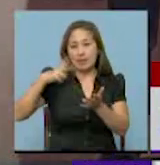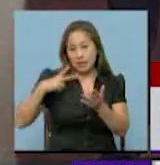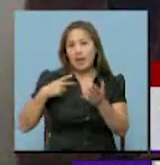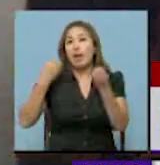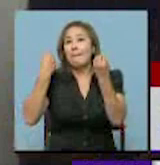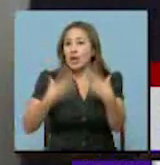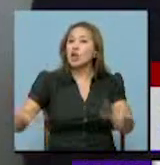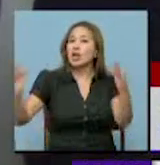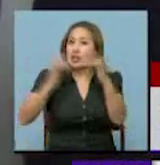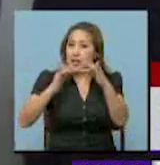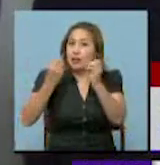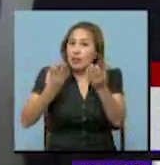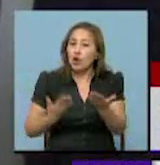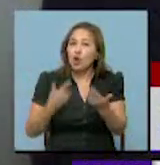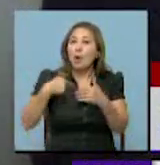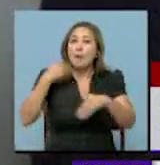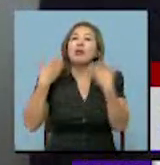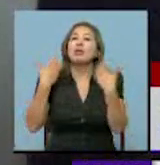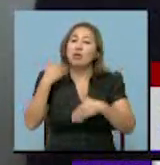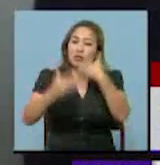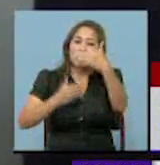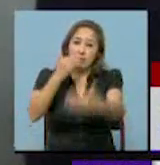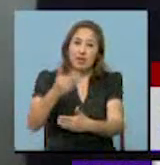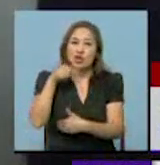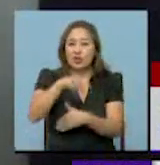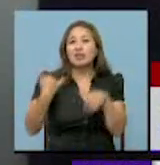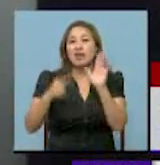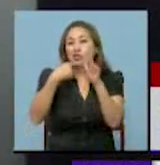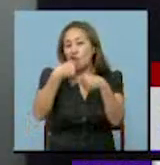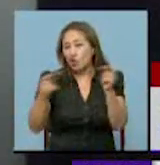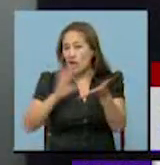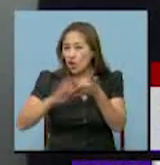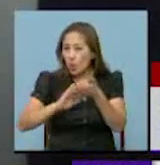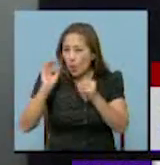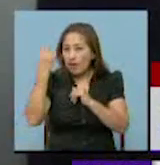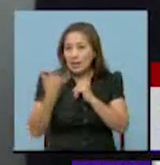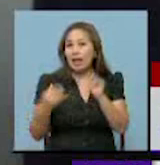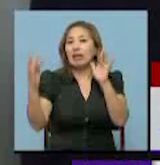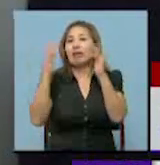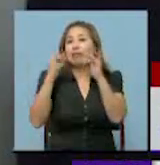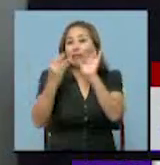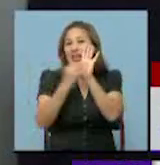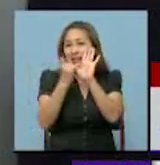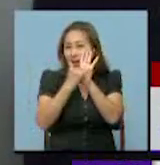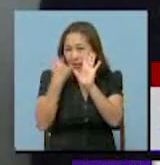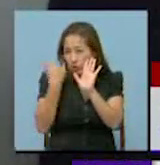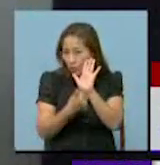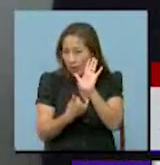la conectividad, que es fundamental para todos estos desarrollos y estas aplicaciones. Entonces